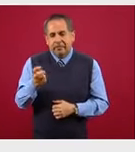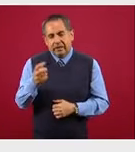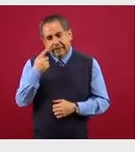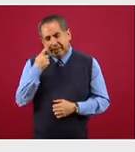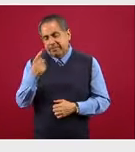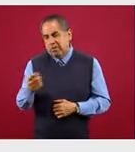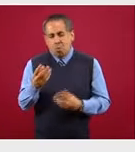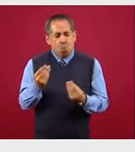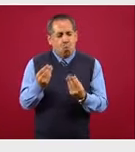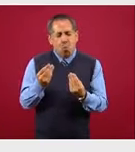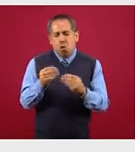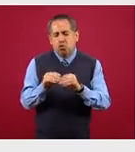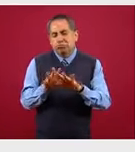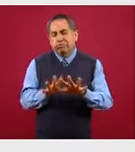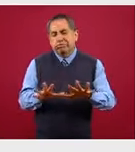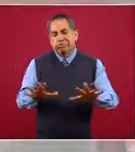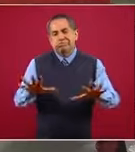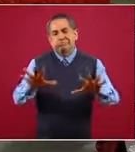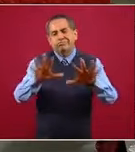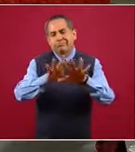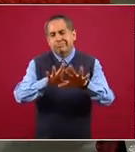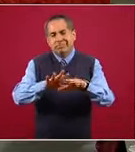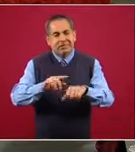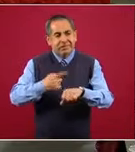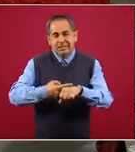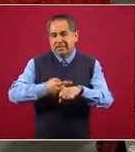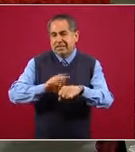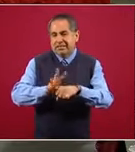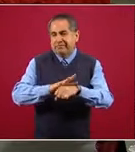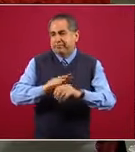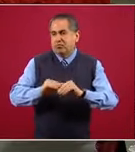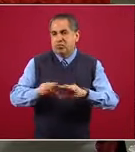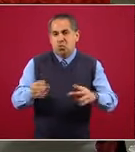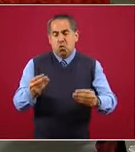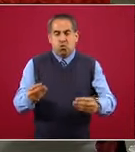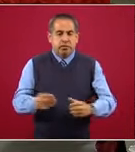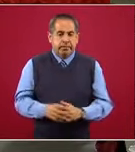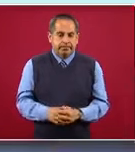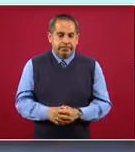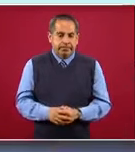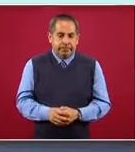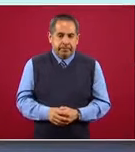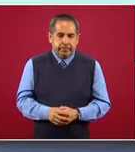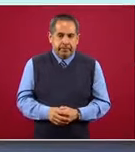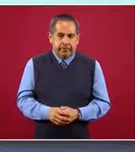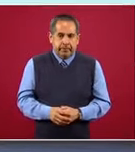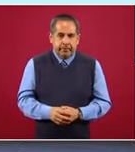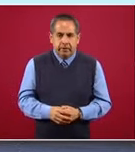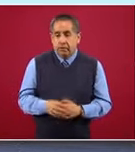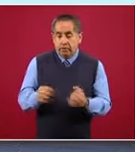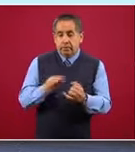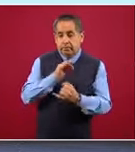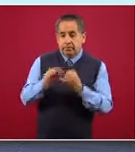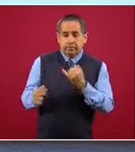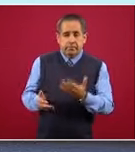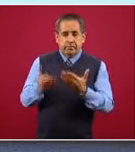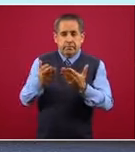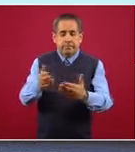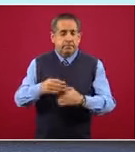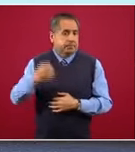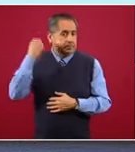pintar muchos municipios de ellos y con tasas de intensidad importante. Veamos el último grupo, que es el siguiente